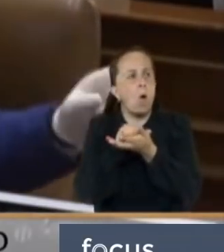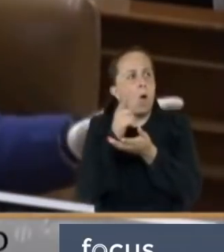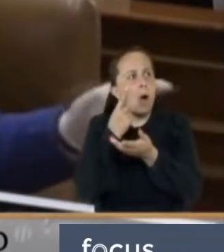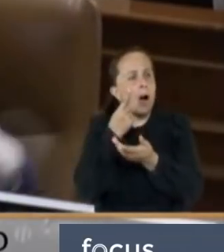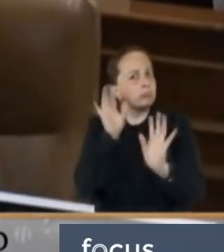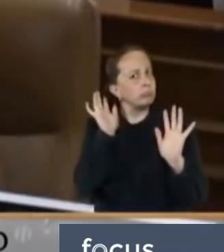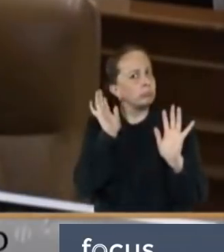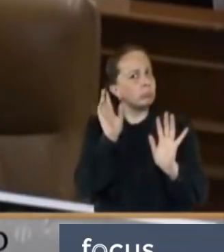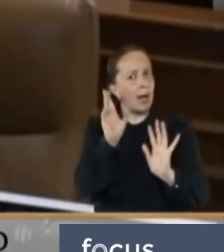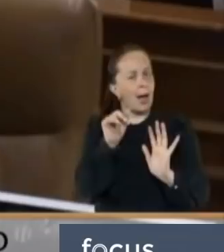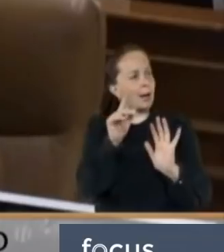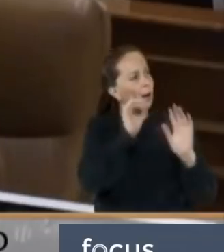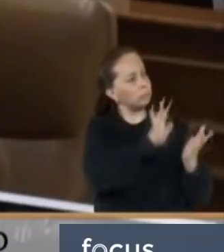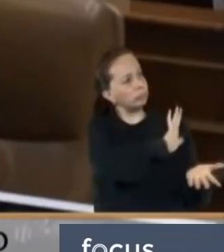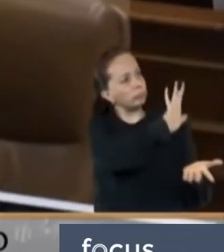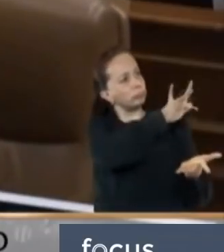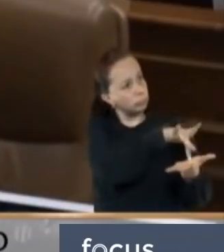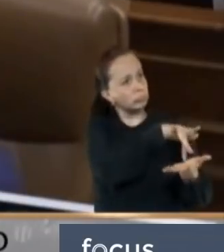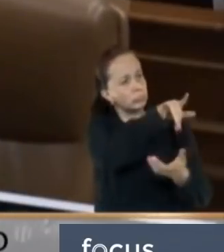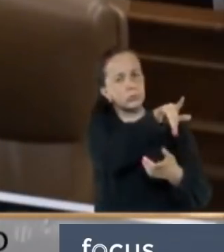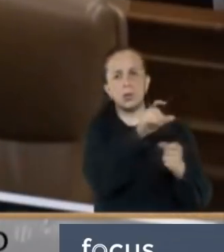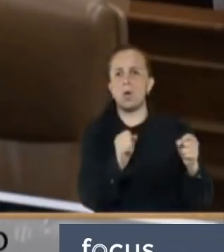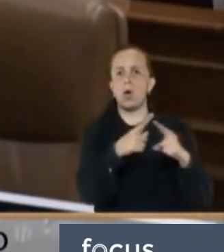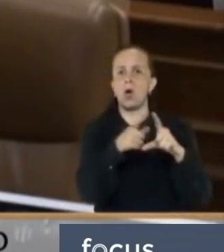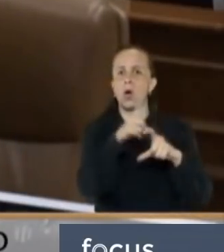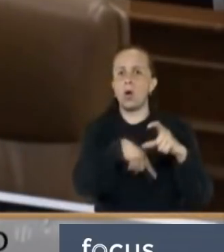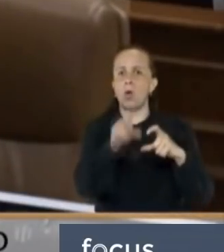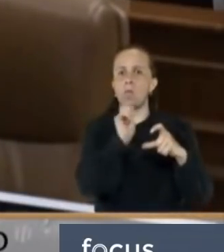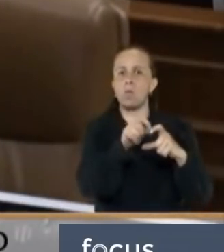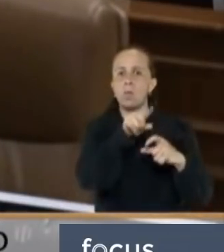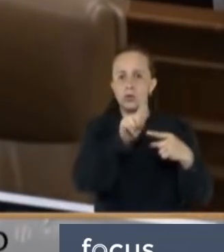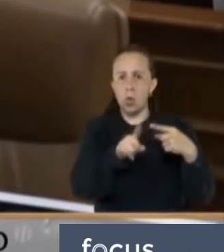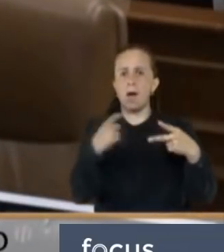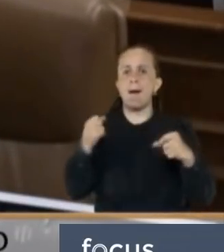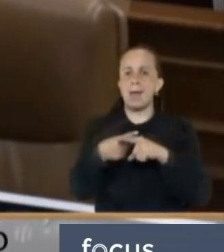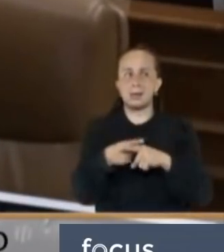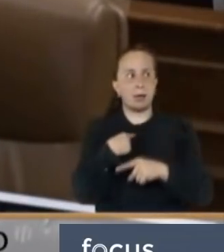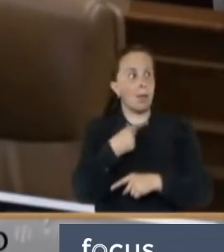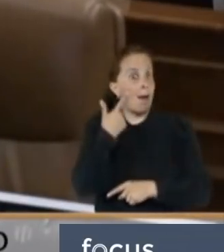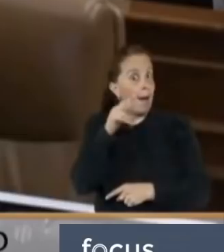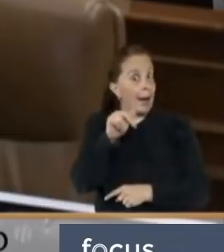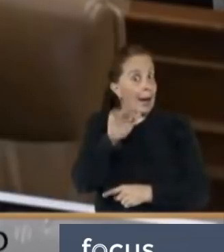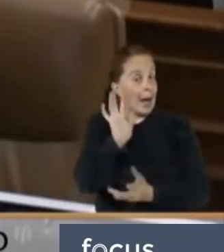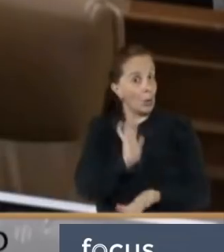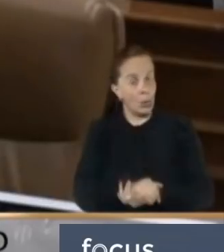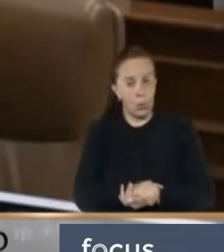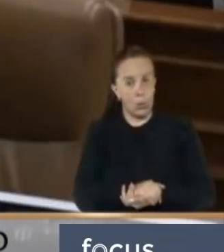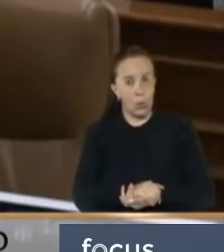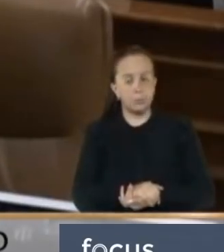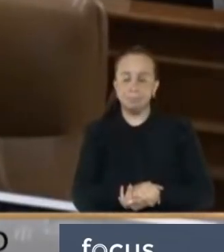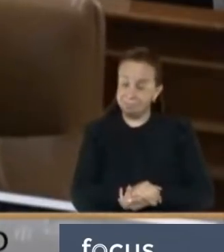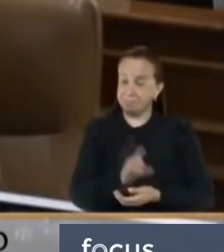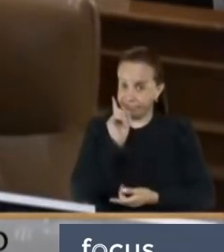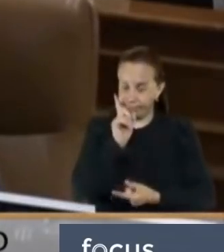quien había dejado el cargo de contralor y con el nuevo contralor? Y ayer estaban enjuagando eso acá. Y otra cosa más que ustedes